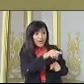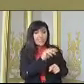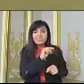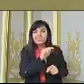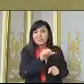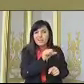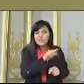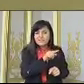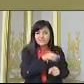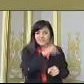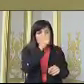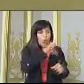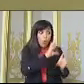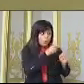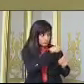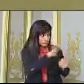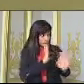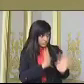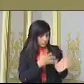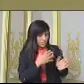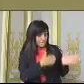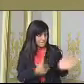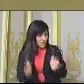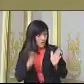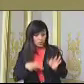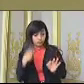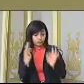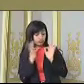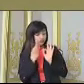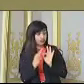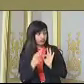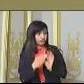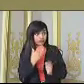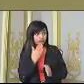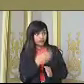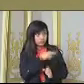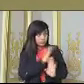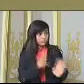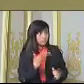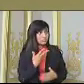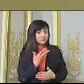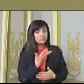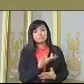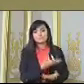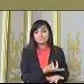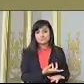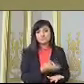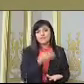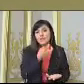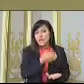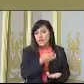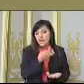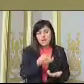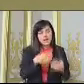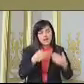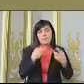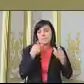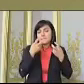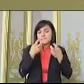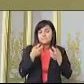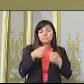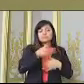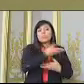que tengan una planeación adecuada, pero no se les está incentivando. Es optativo aquel que quiera optar por